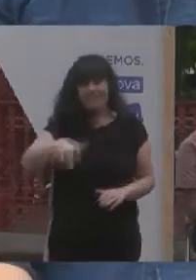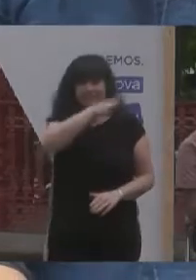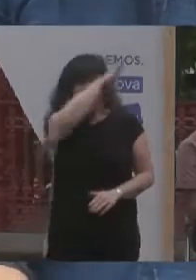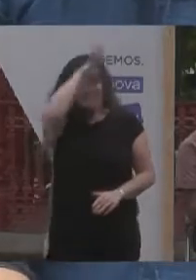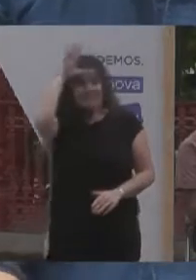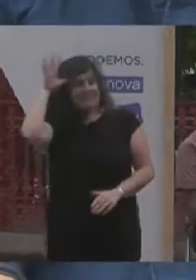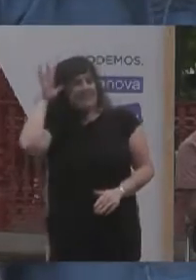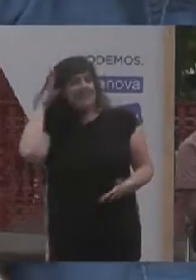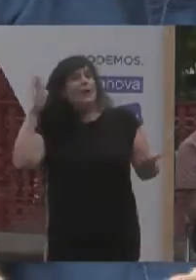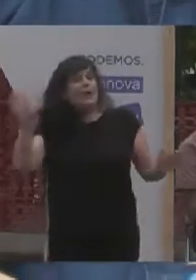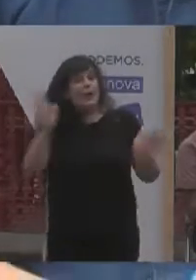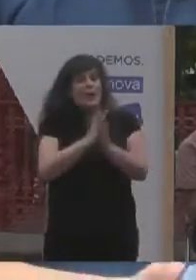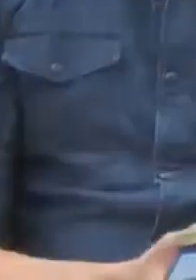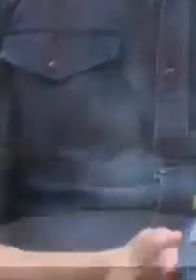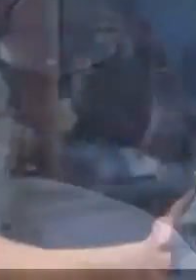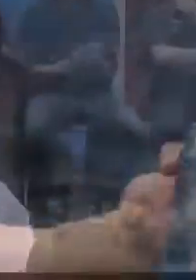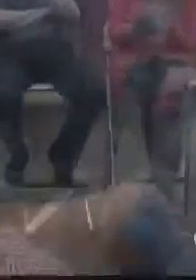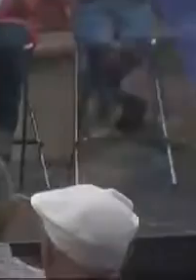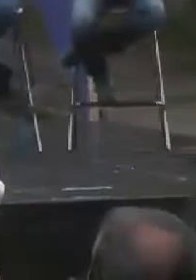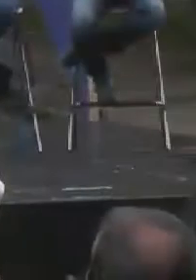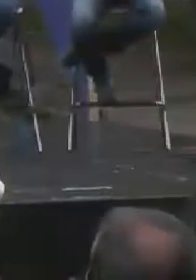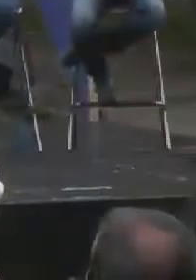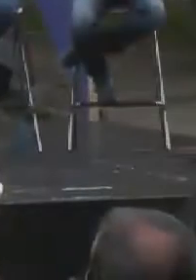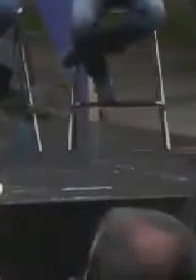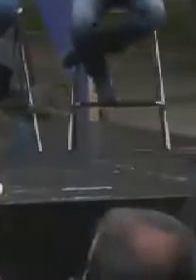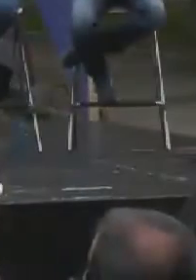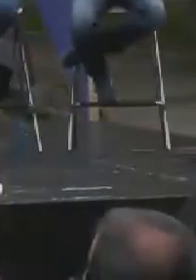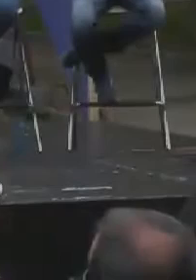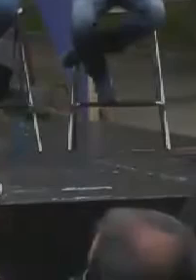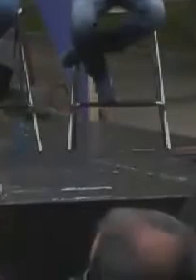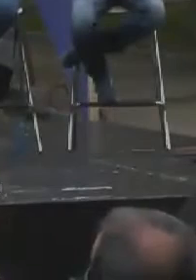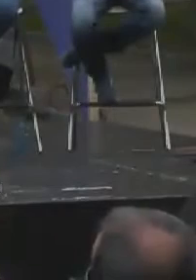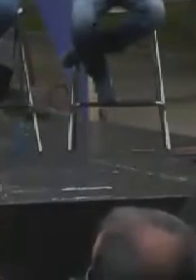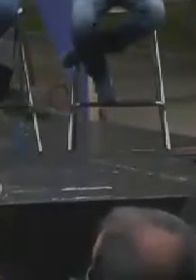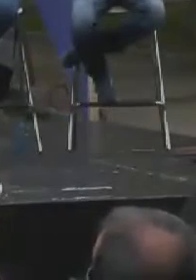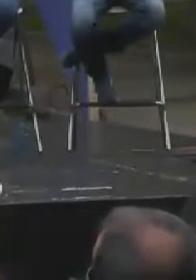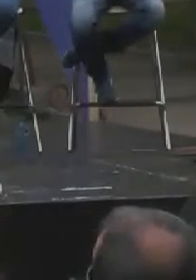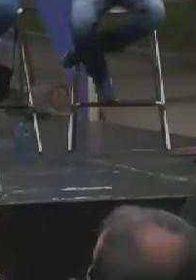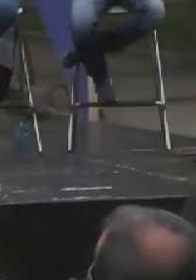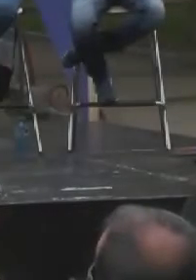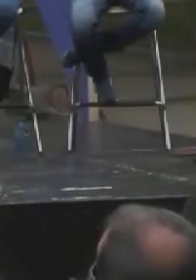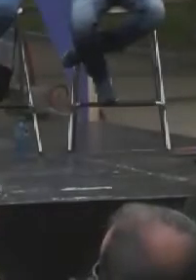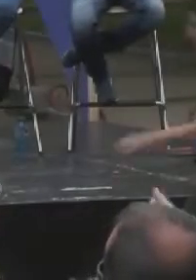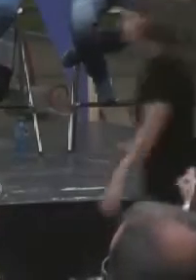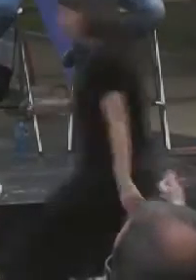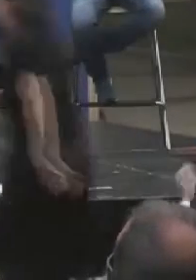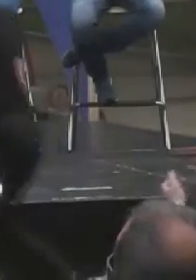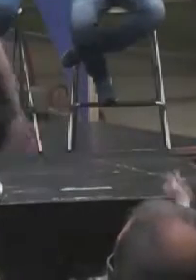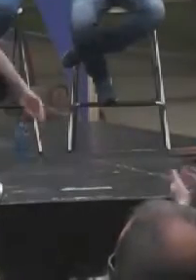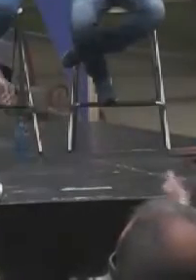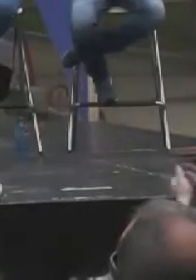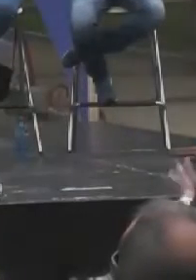imposible, coa compañeira Carolina Vescanza, candidata por Unidas Podemos.